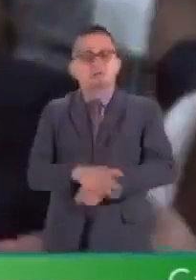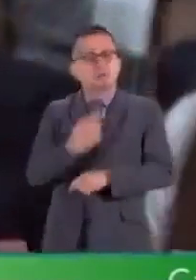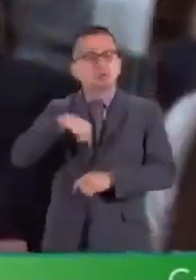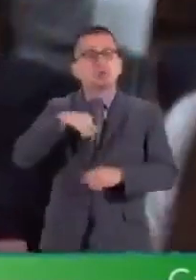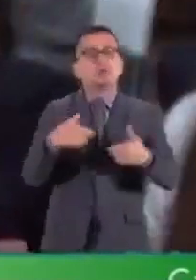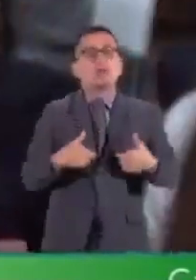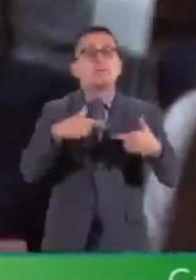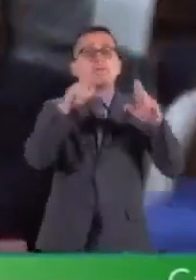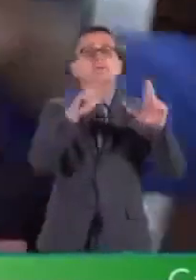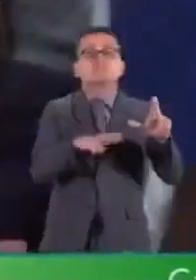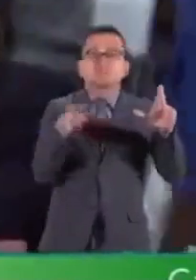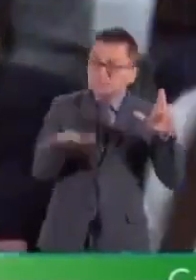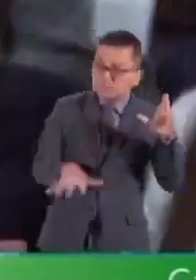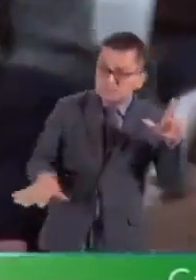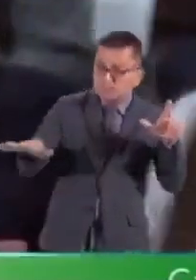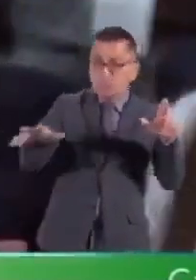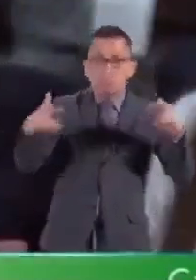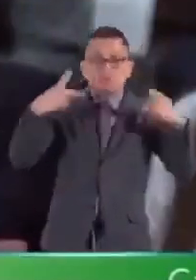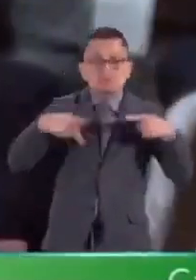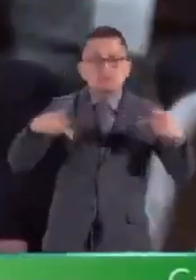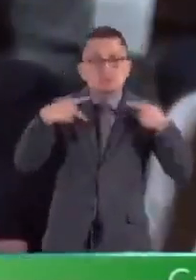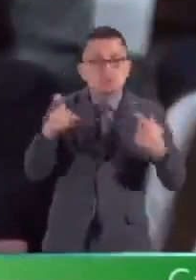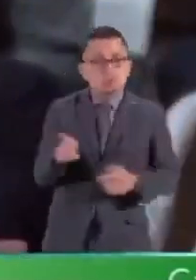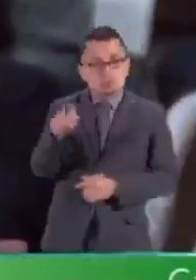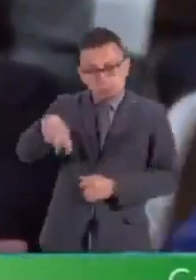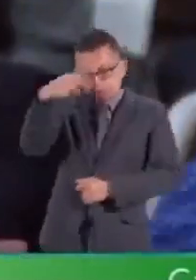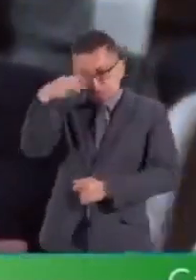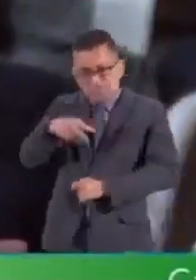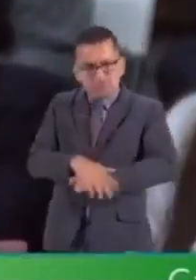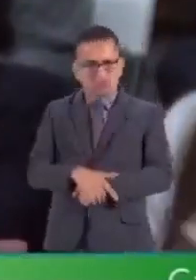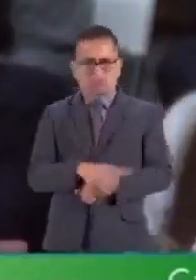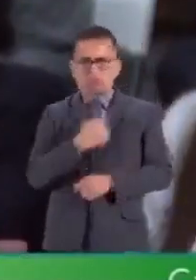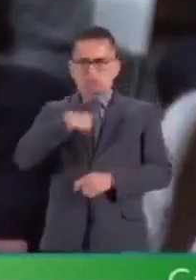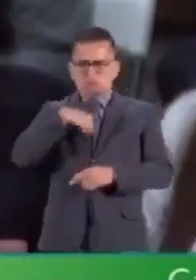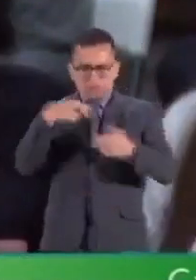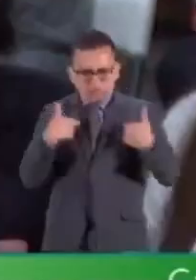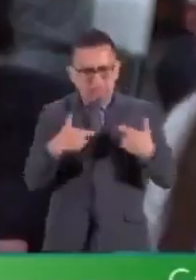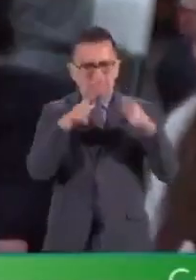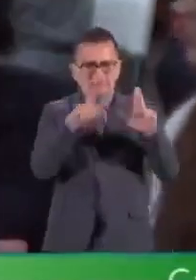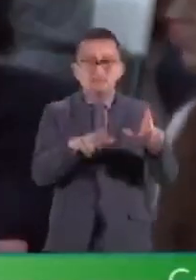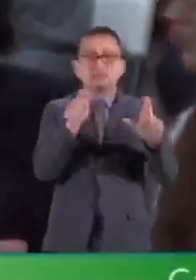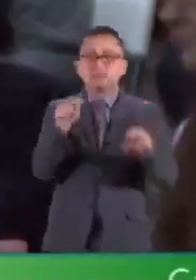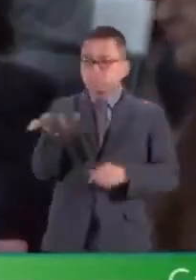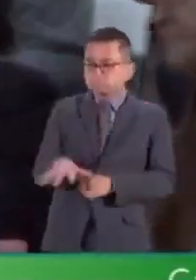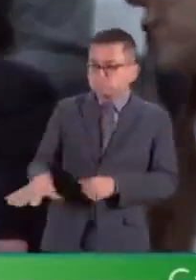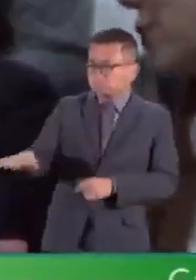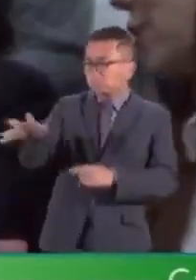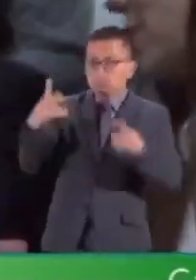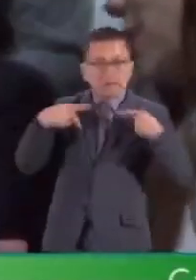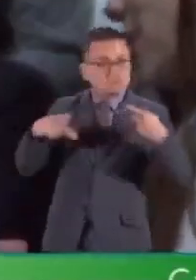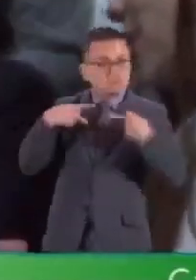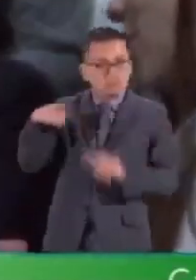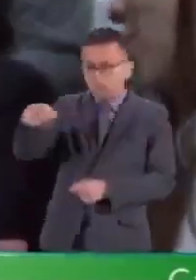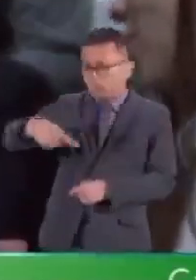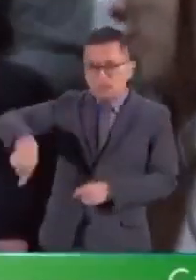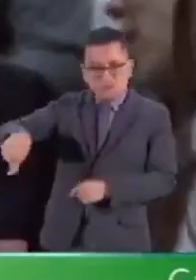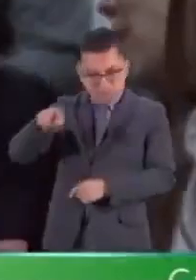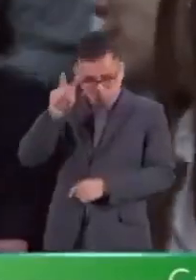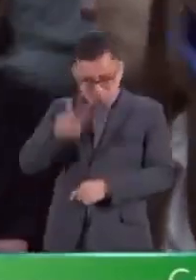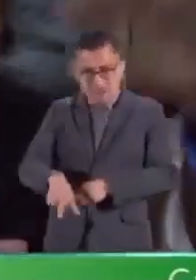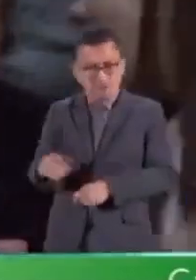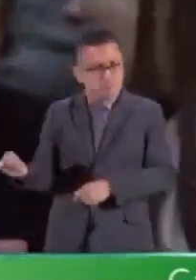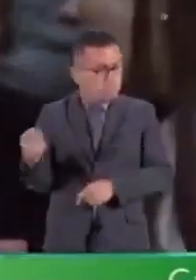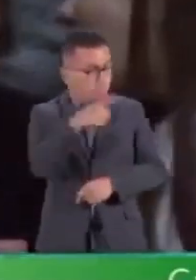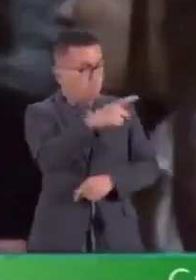de México. Representamos un pueblo que está harto de una clase política que le miente y